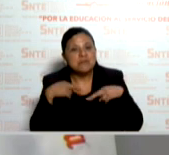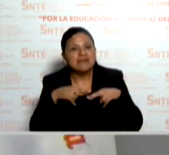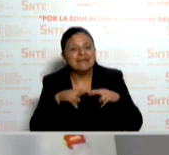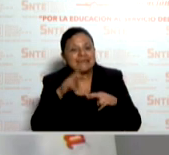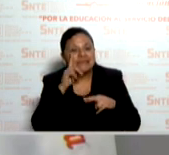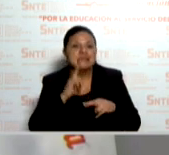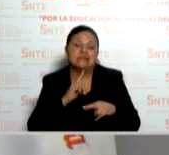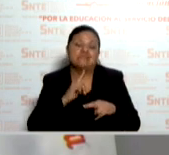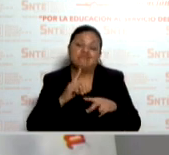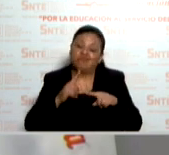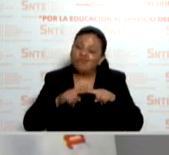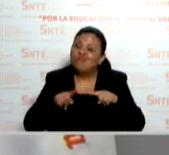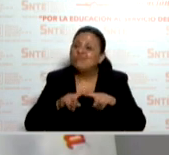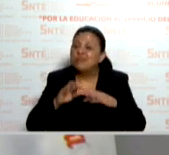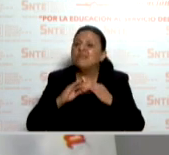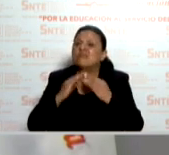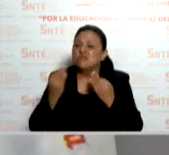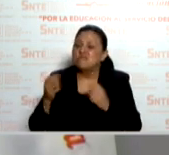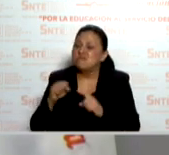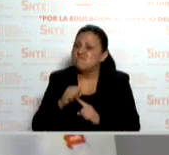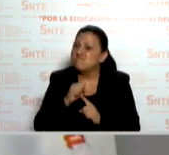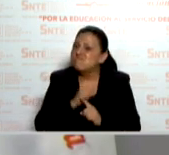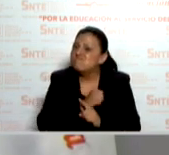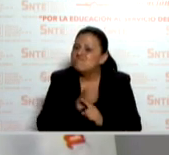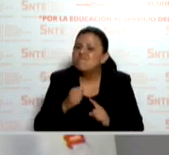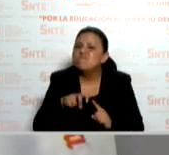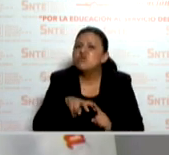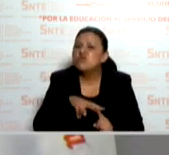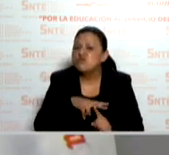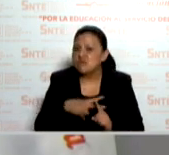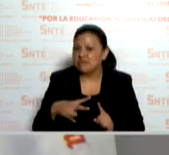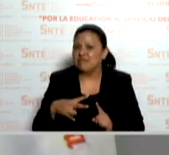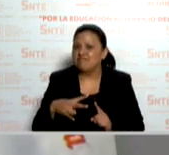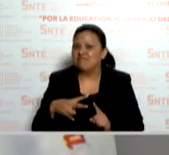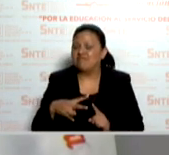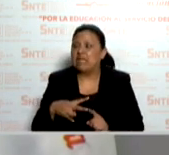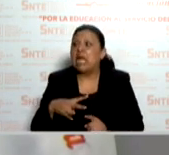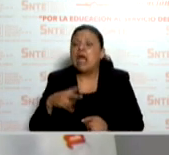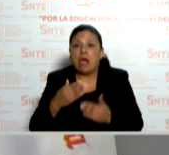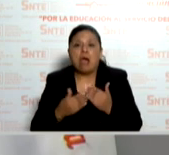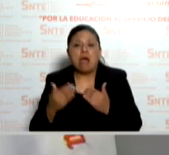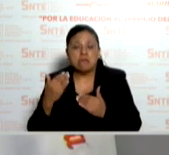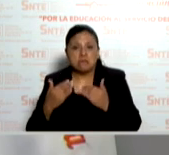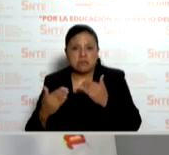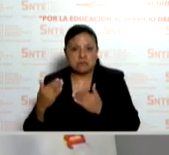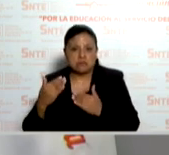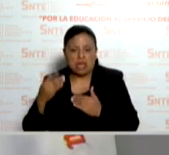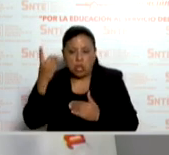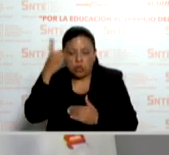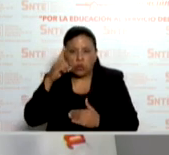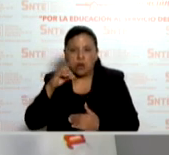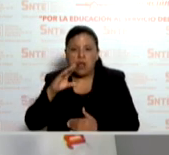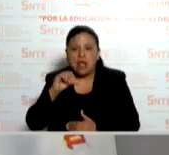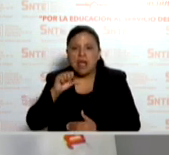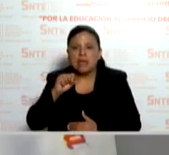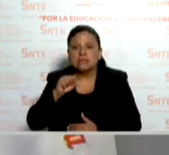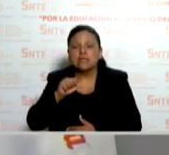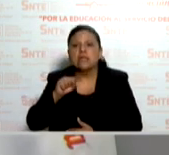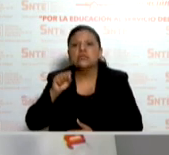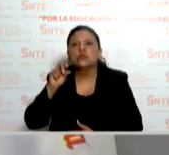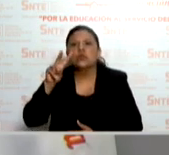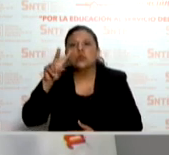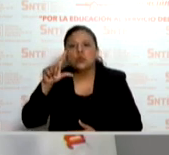de violencia. Las palabras del doctor Casasús fortalecen la visión humanista de